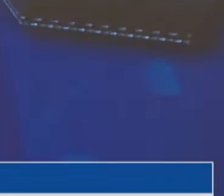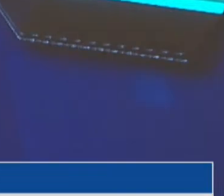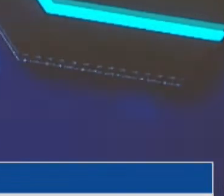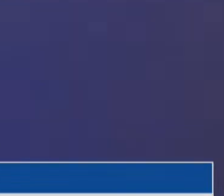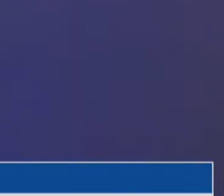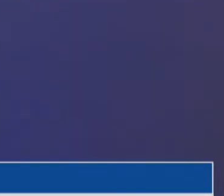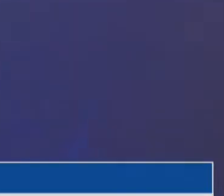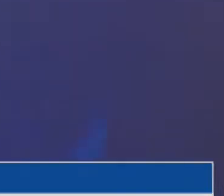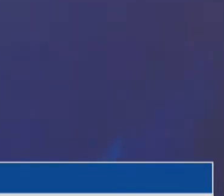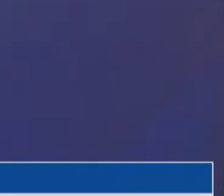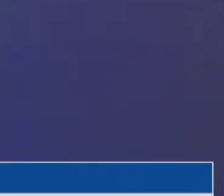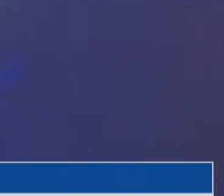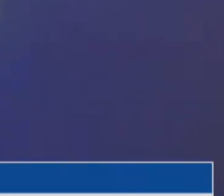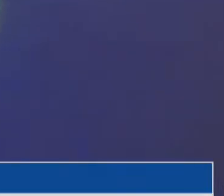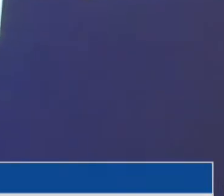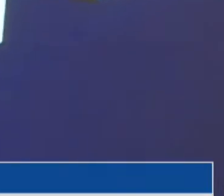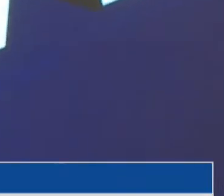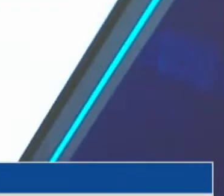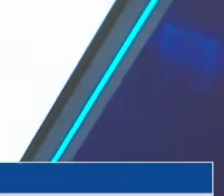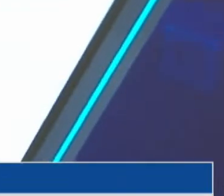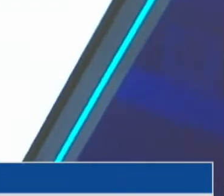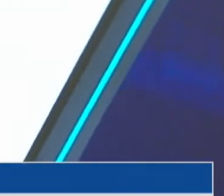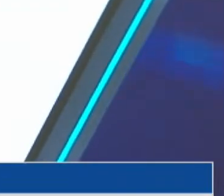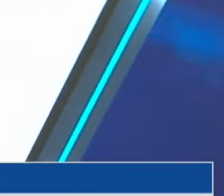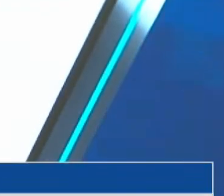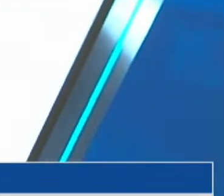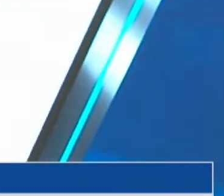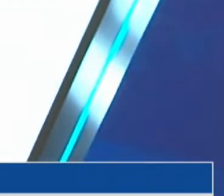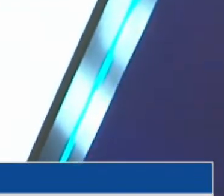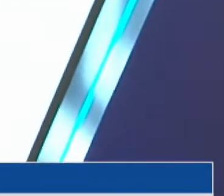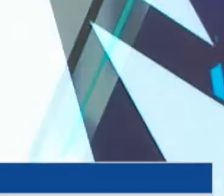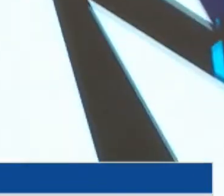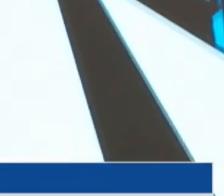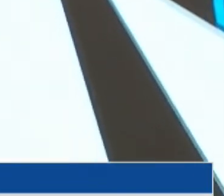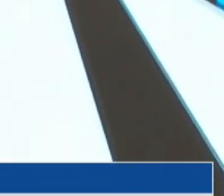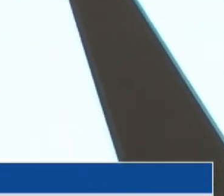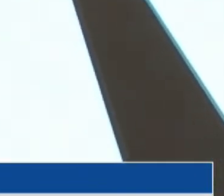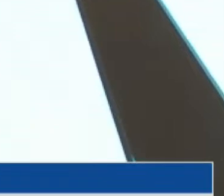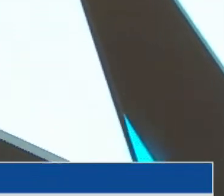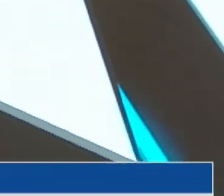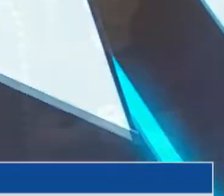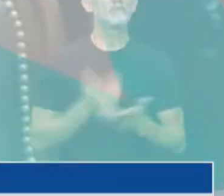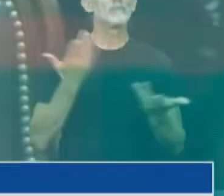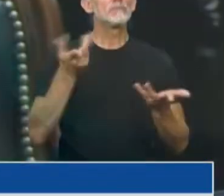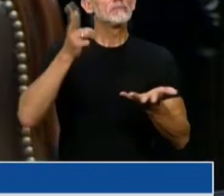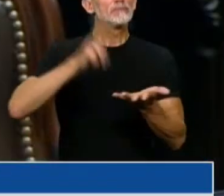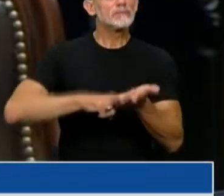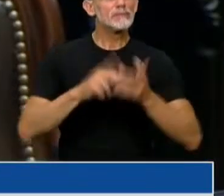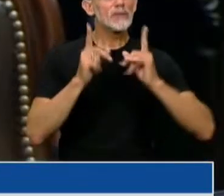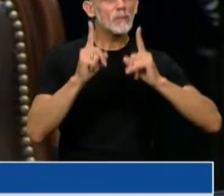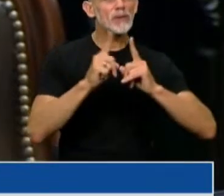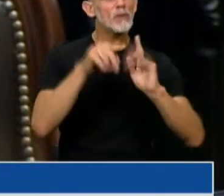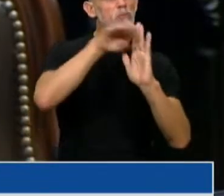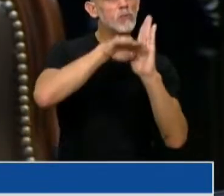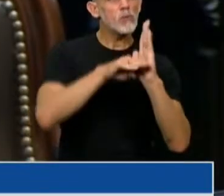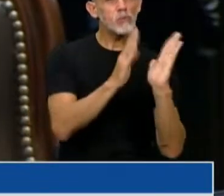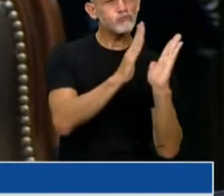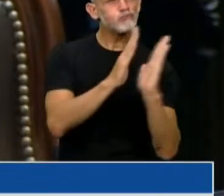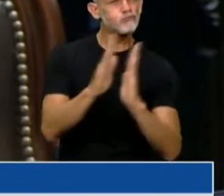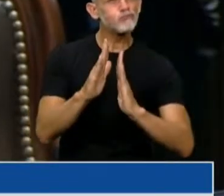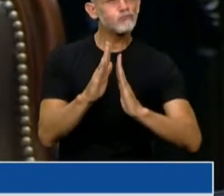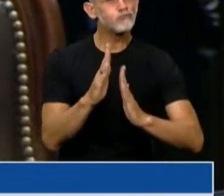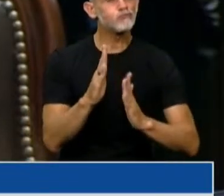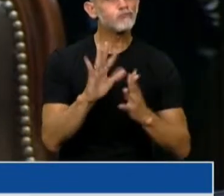es cuarto en esa línea y tiene que representar al partido de gobierno. Nos vemos en cualquier momento. Repitiendo el procedimiento